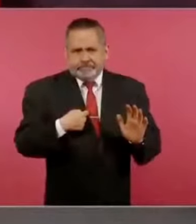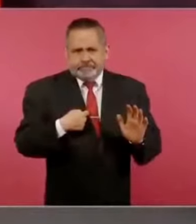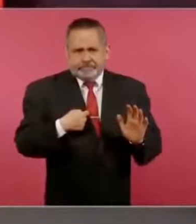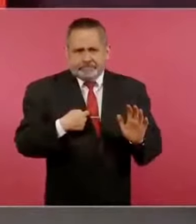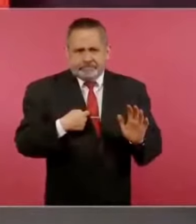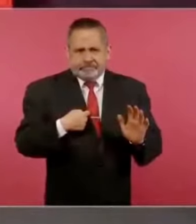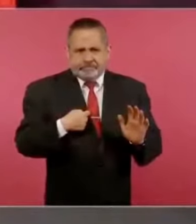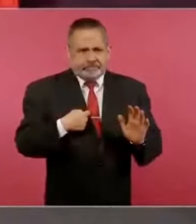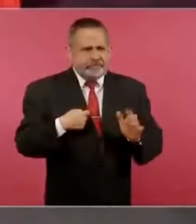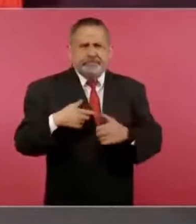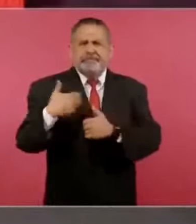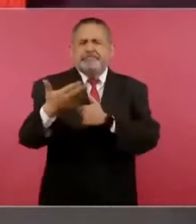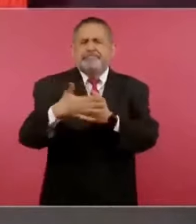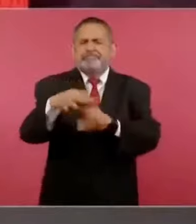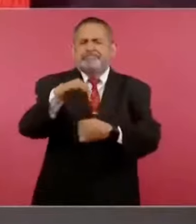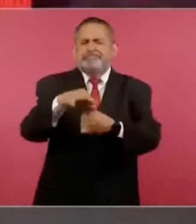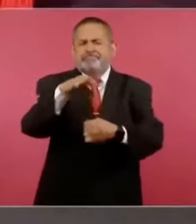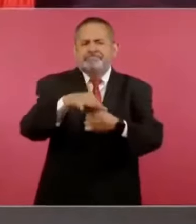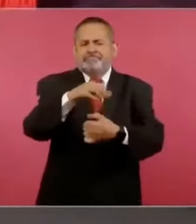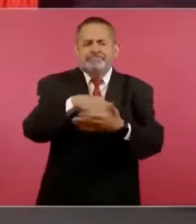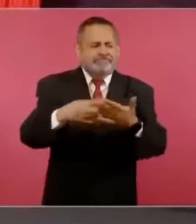ahí vienen las elecciones.